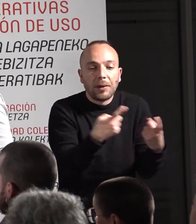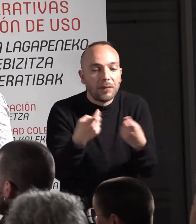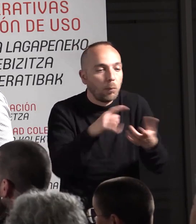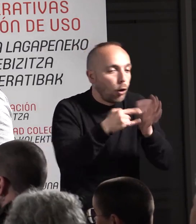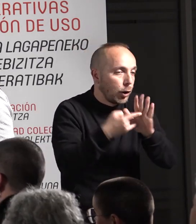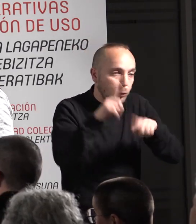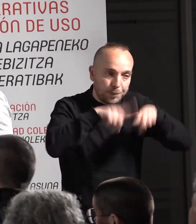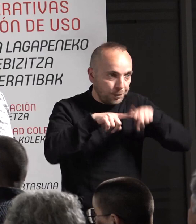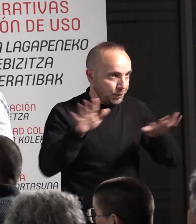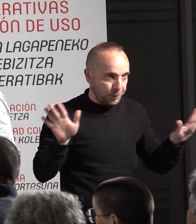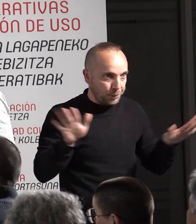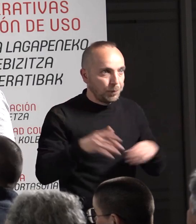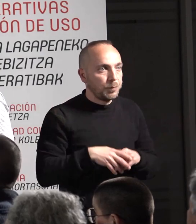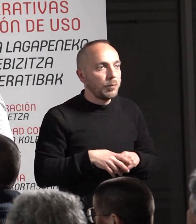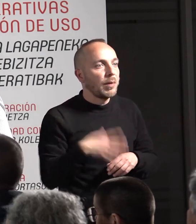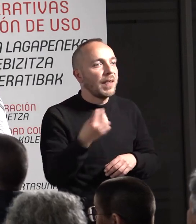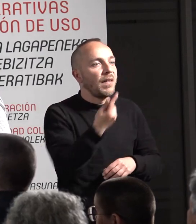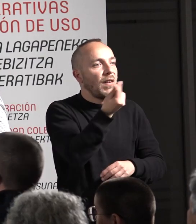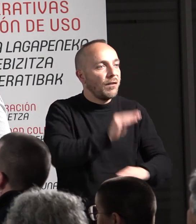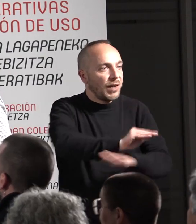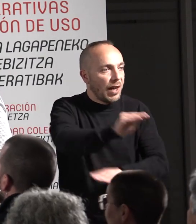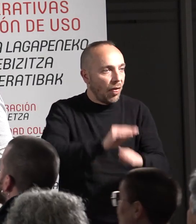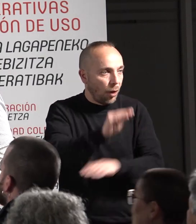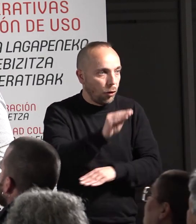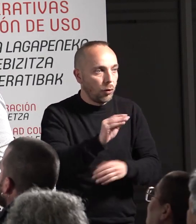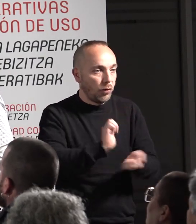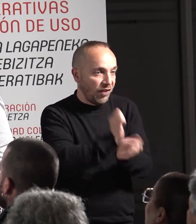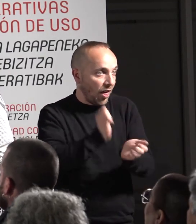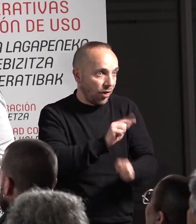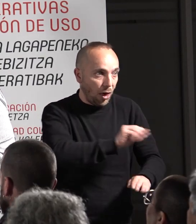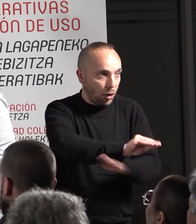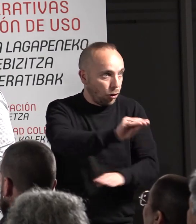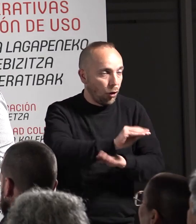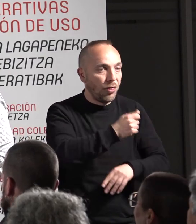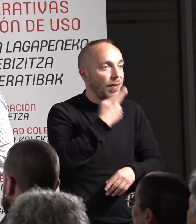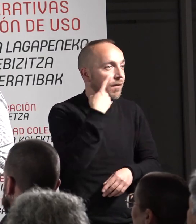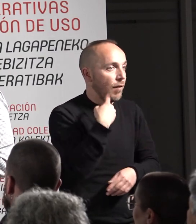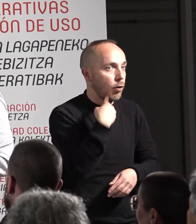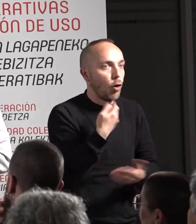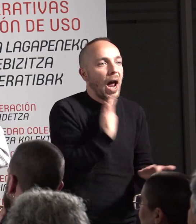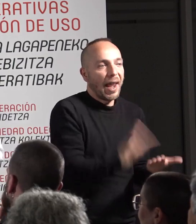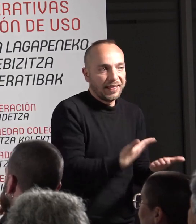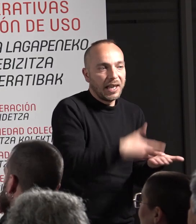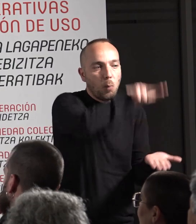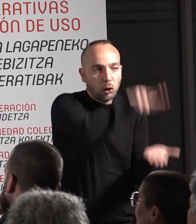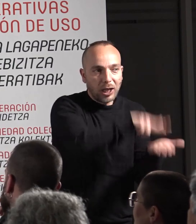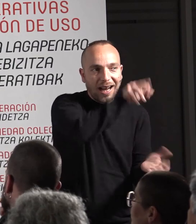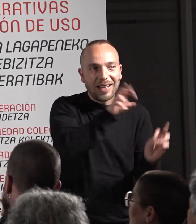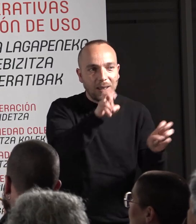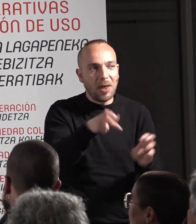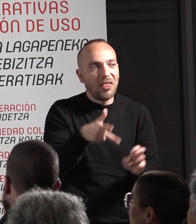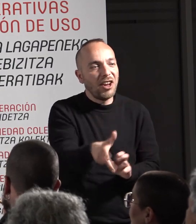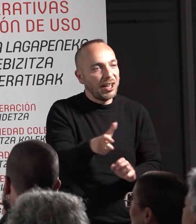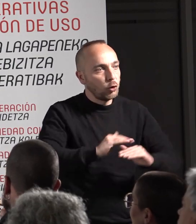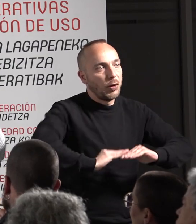proyecto. Tiene que haber una financiación bancaria con una garantía hipotecaria sobre el derecho de superficie o, en su caso, también